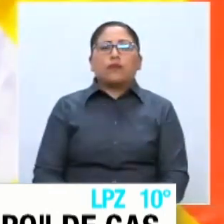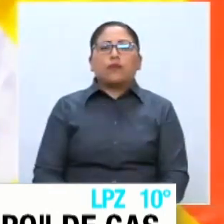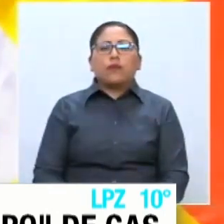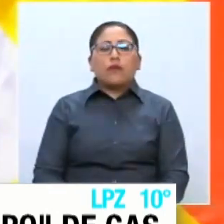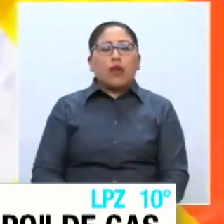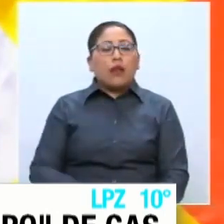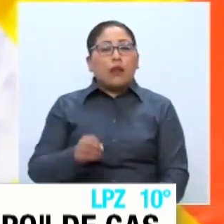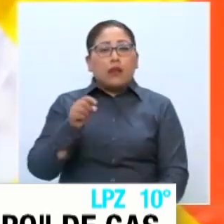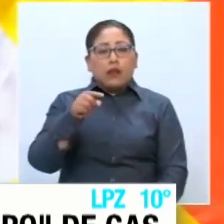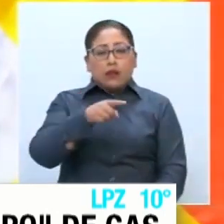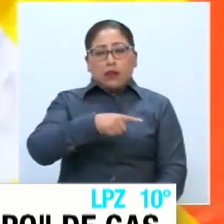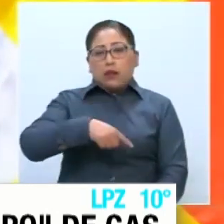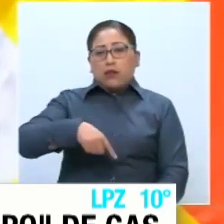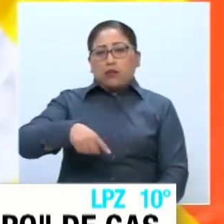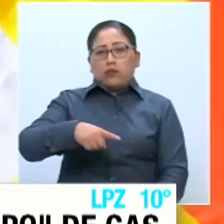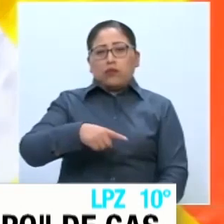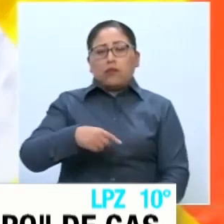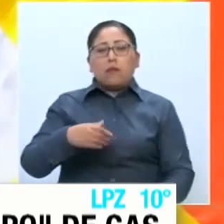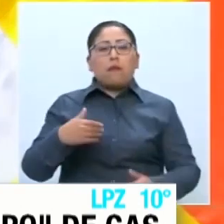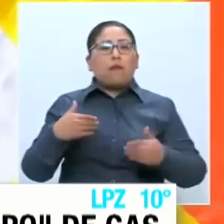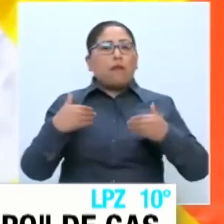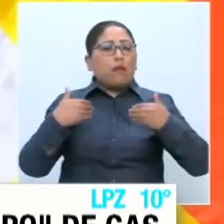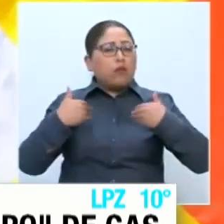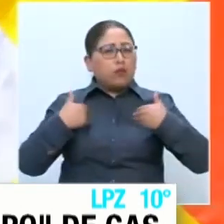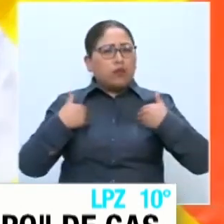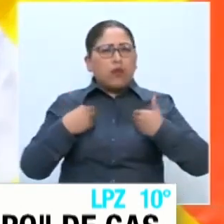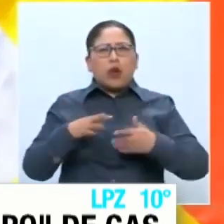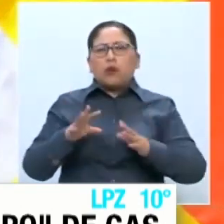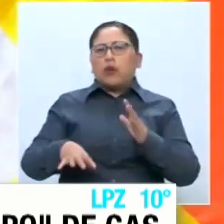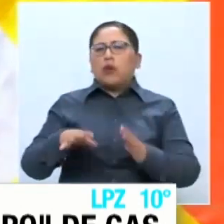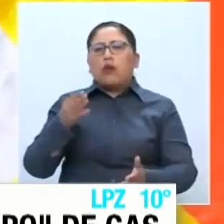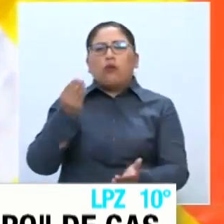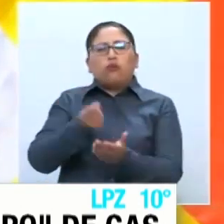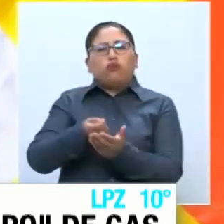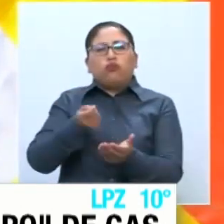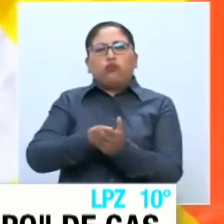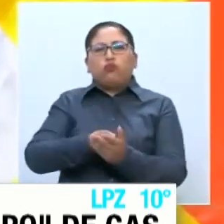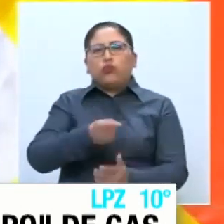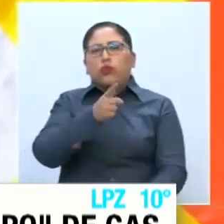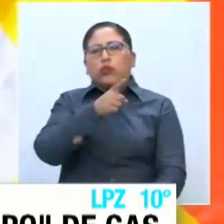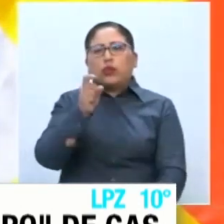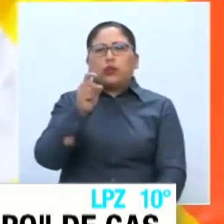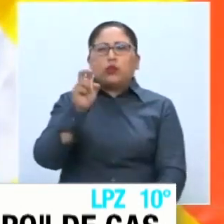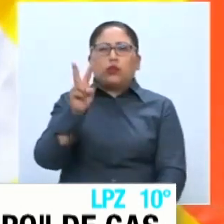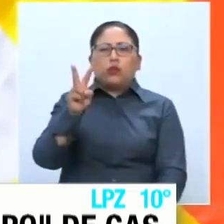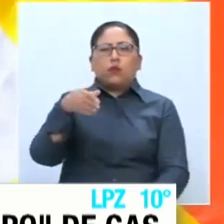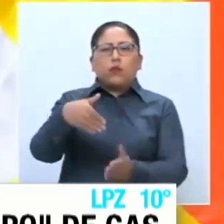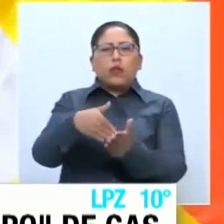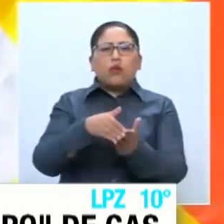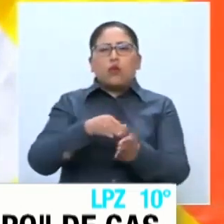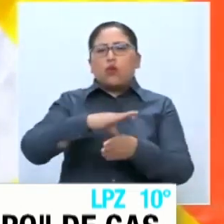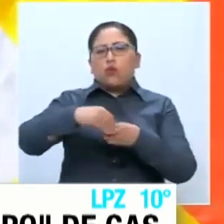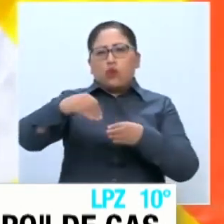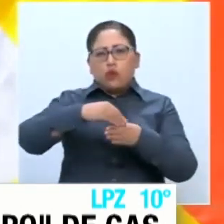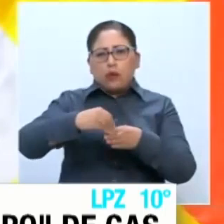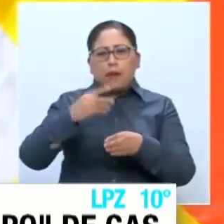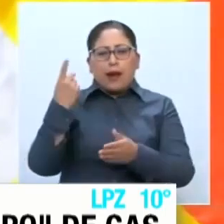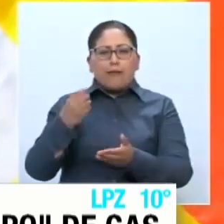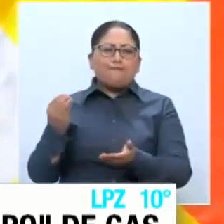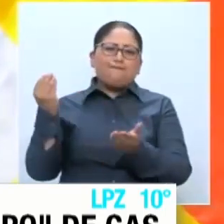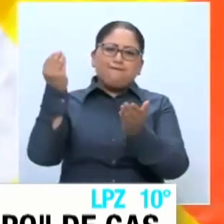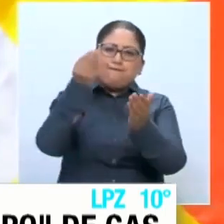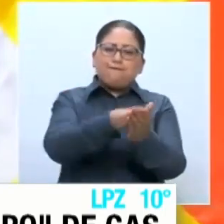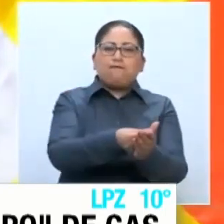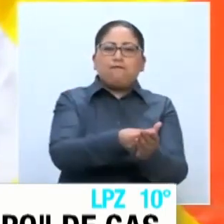Tenía este pozo una inversión de cerca de 102 millones de dólares presupuestados para invertir.